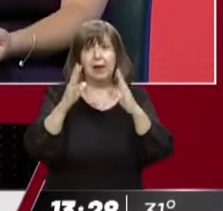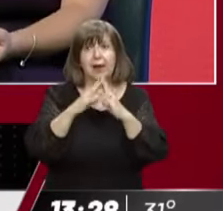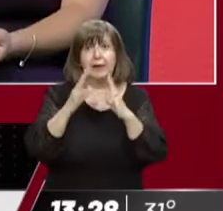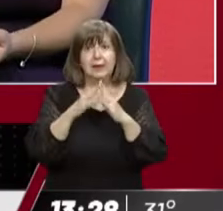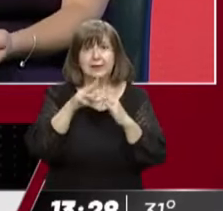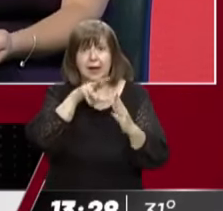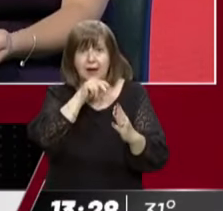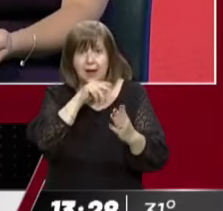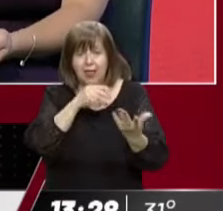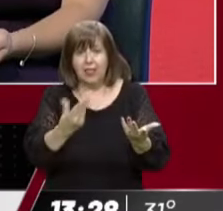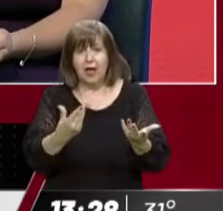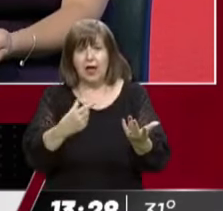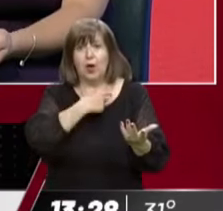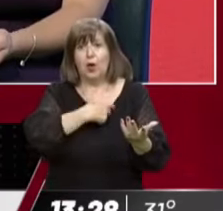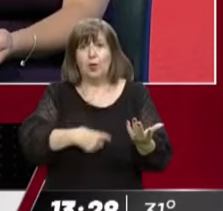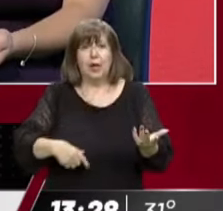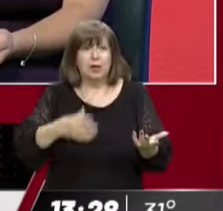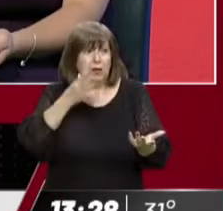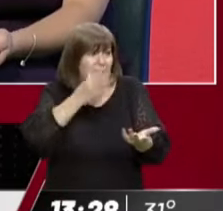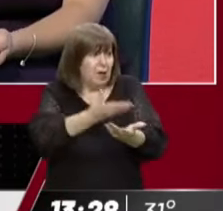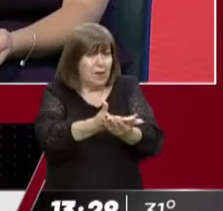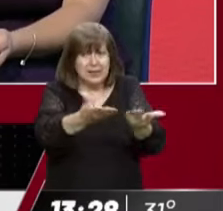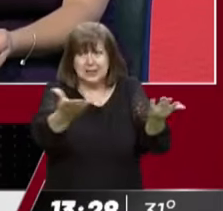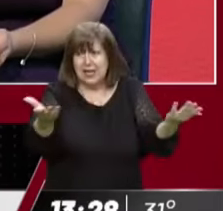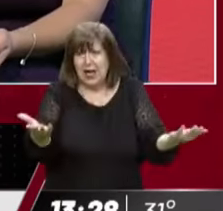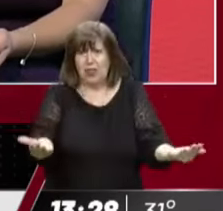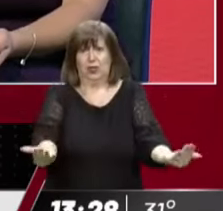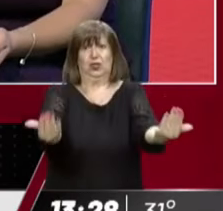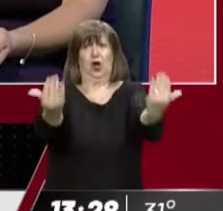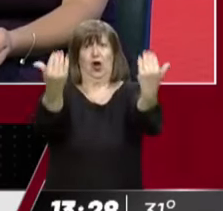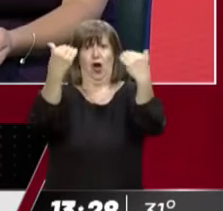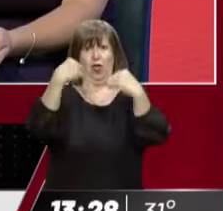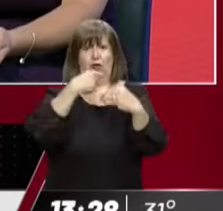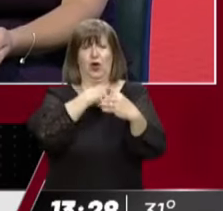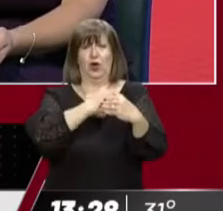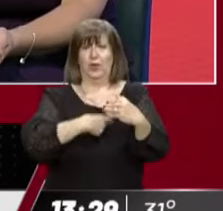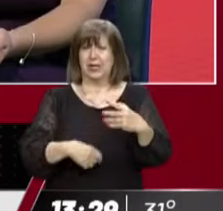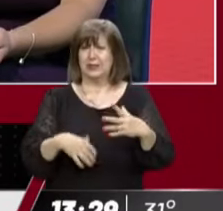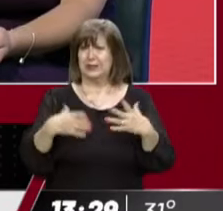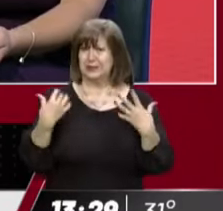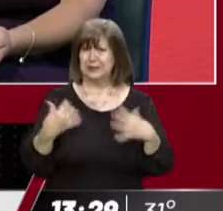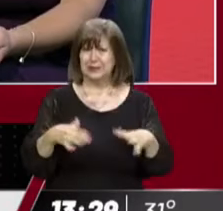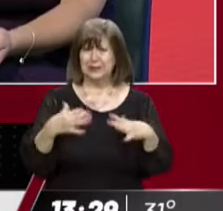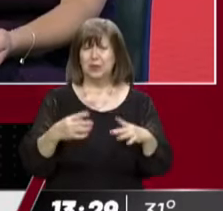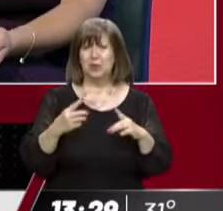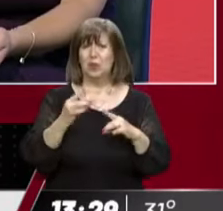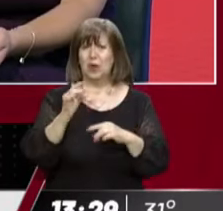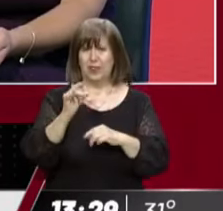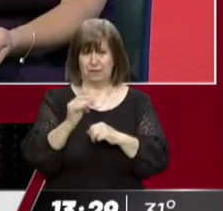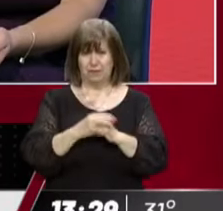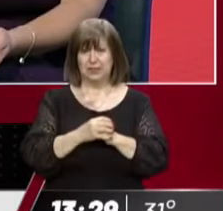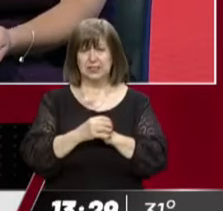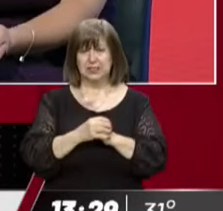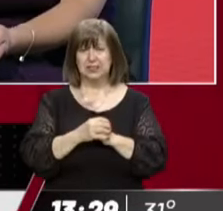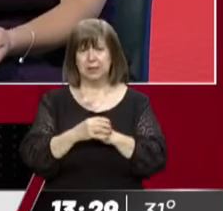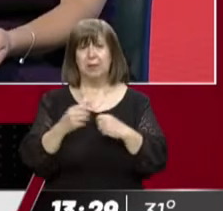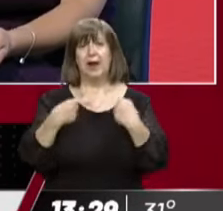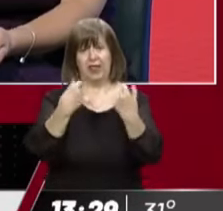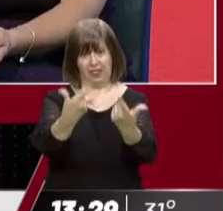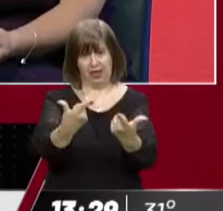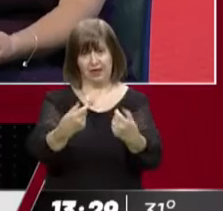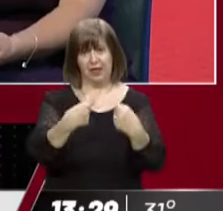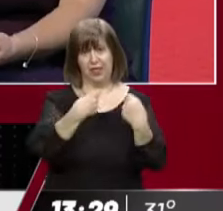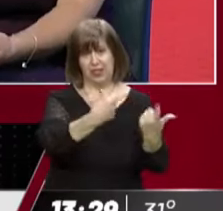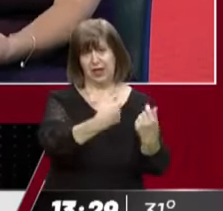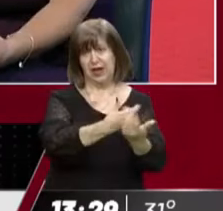en principio no puede hacerse cargo de esta situación. Así que es largo, la verdad que es largo. Déjame decirte algo, Marce. ¿Sí?